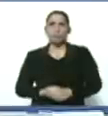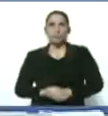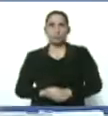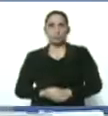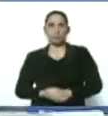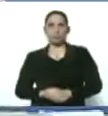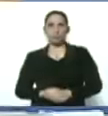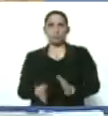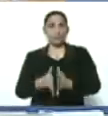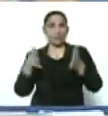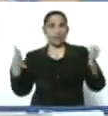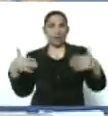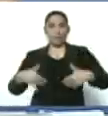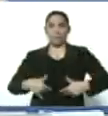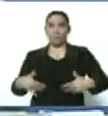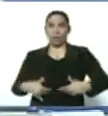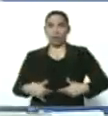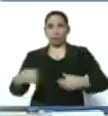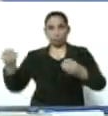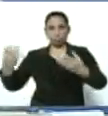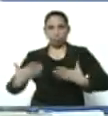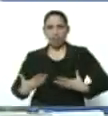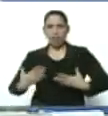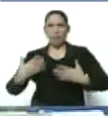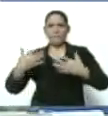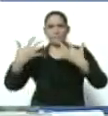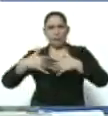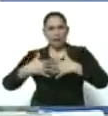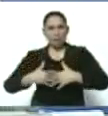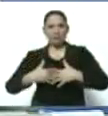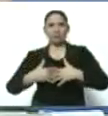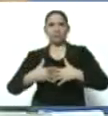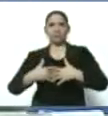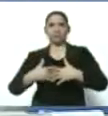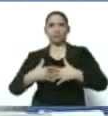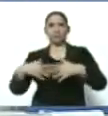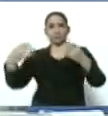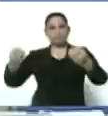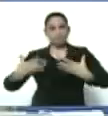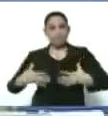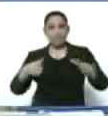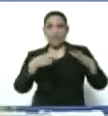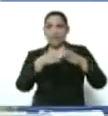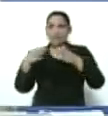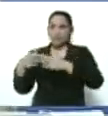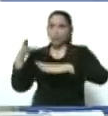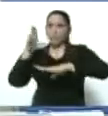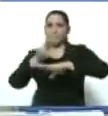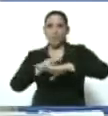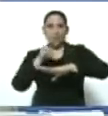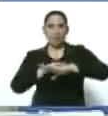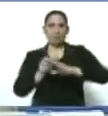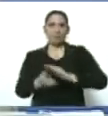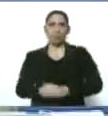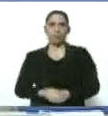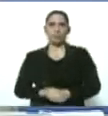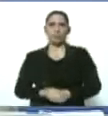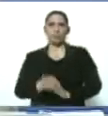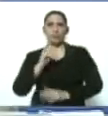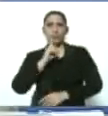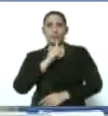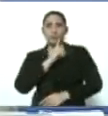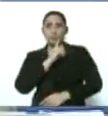hecho un gran esfuerzo por traer las máquinas, por traer los equipos, los llamados